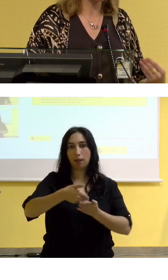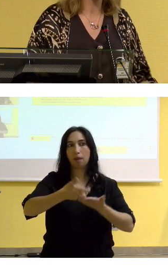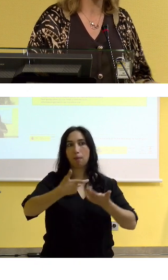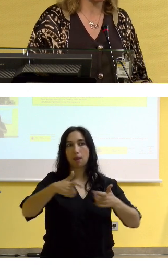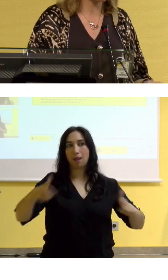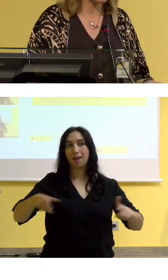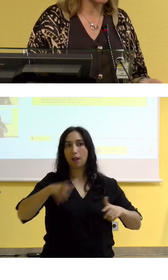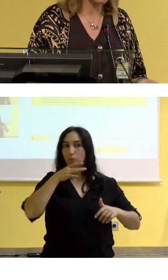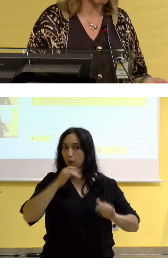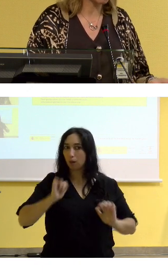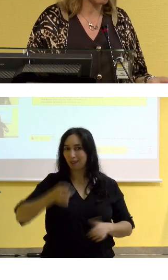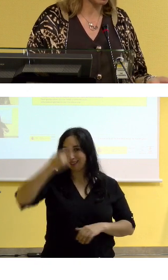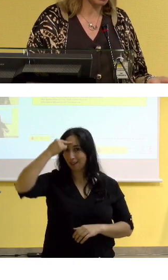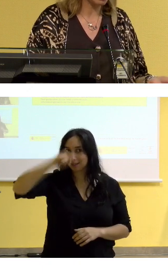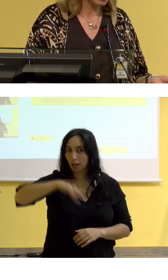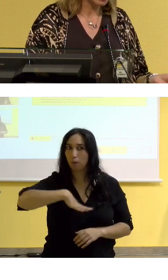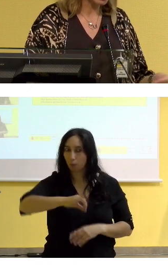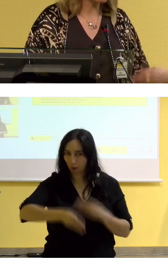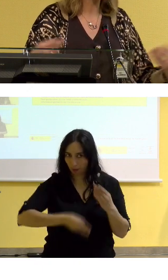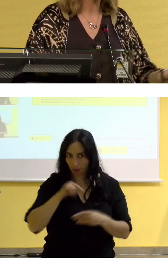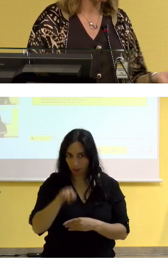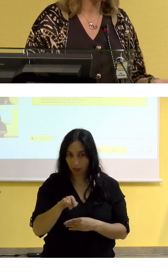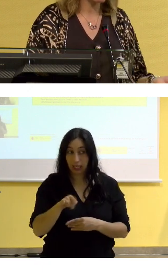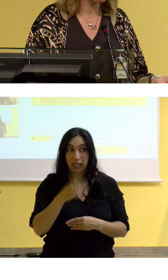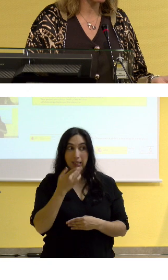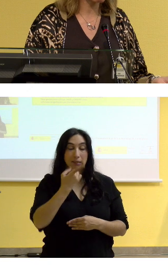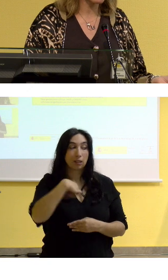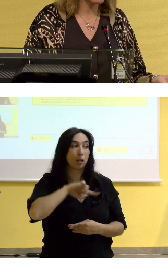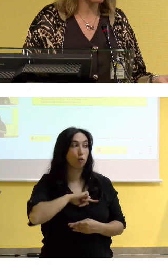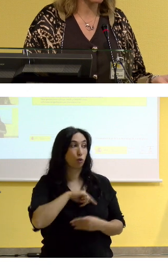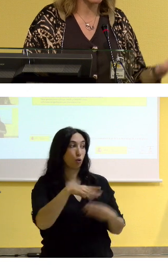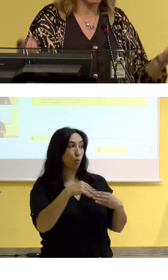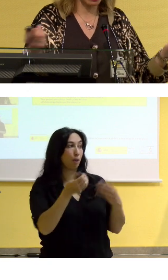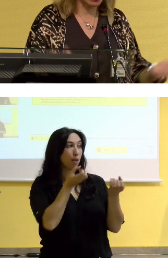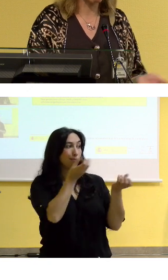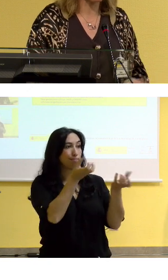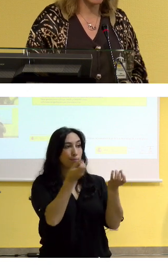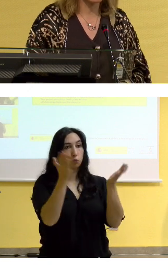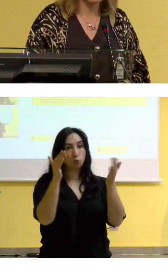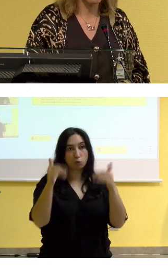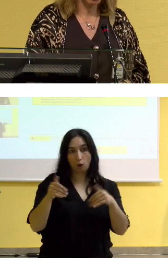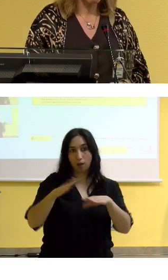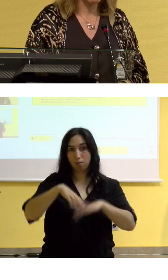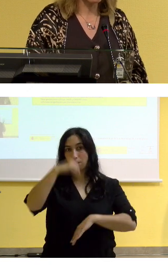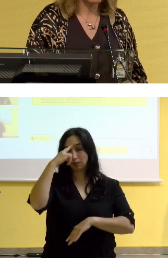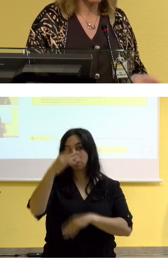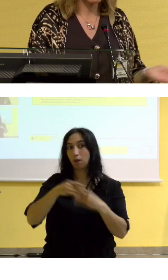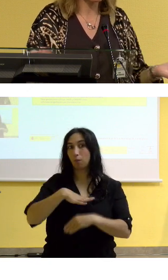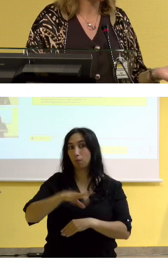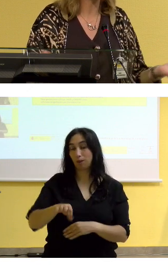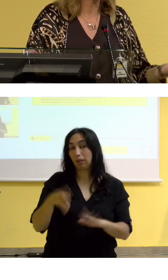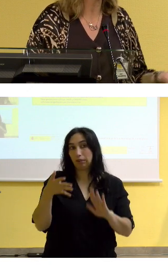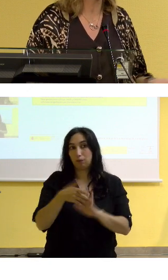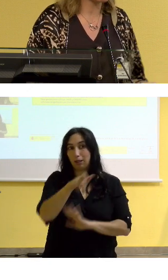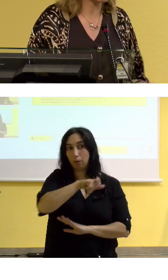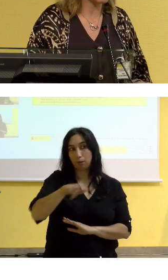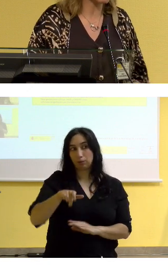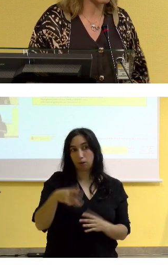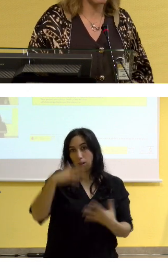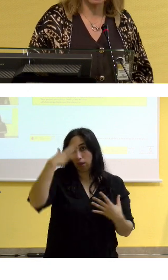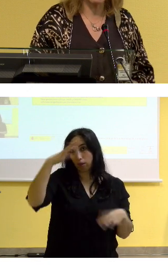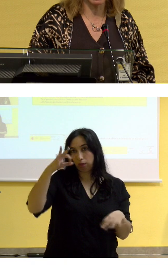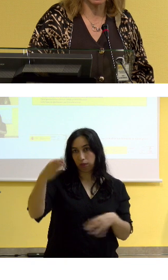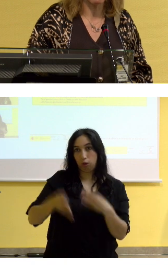se conoce que existe esa posibilidad. Si no informamos a nuestras pacientes de que se puede hacer, pues lógicamente la gente no accede a